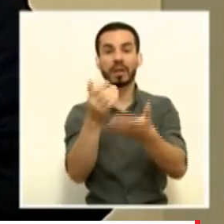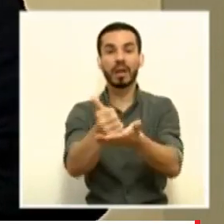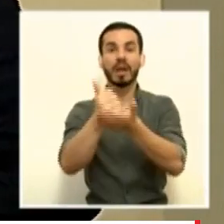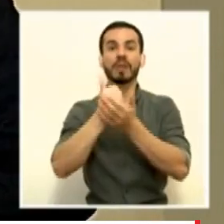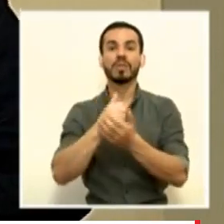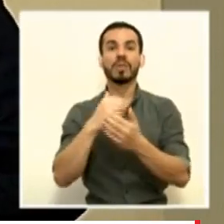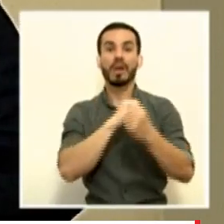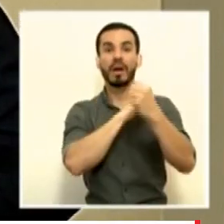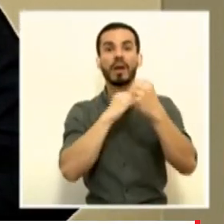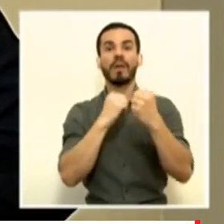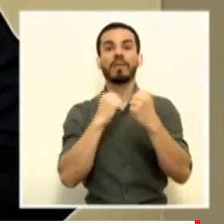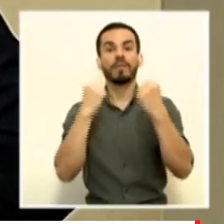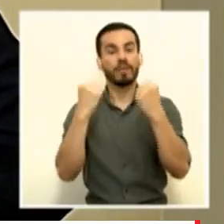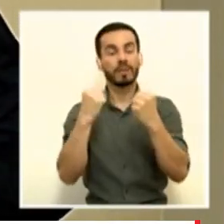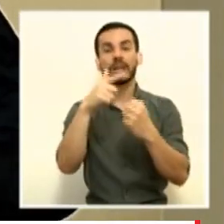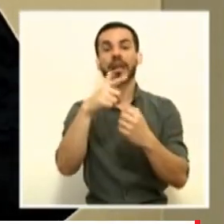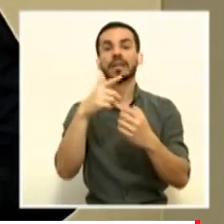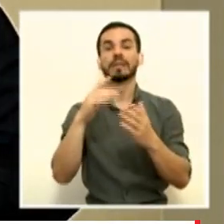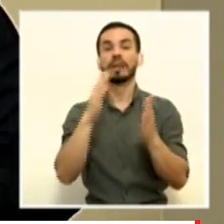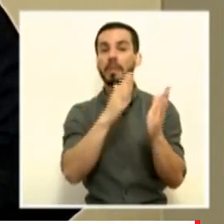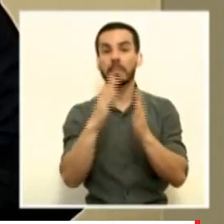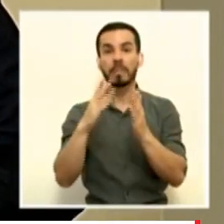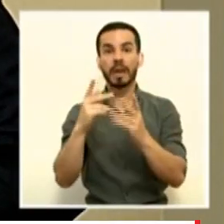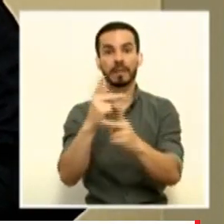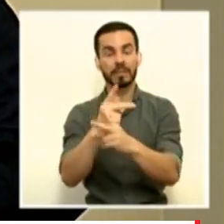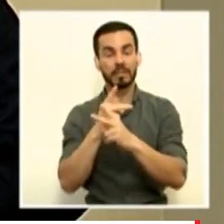a fortalecer nuestro plan de